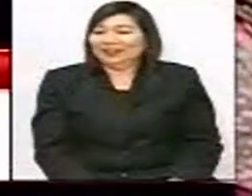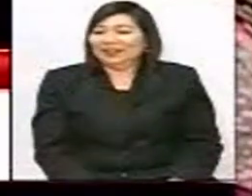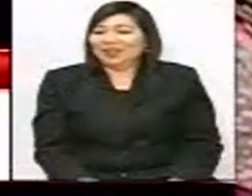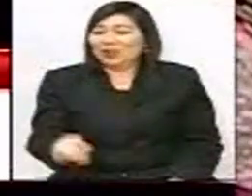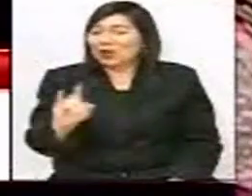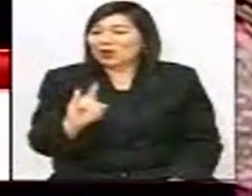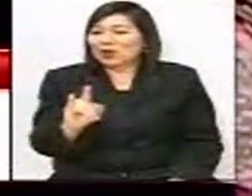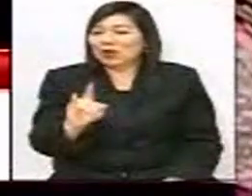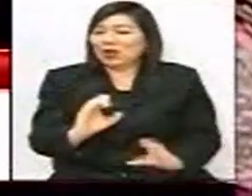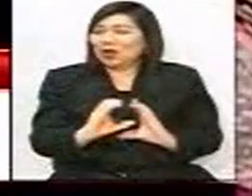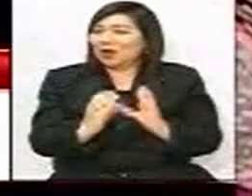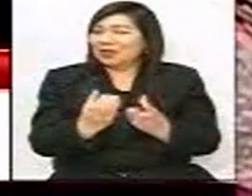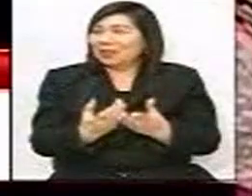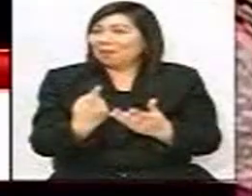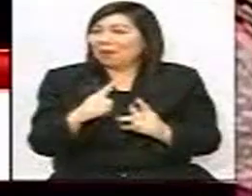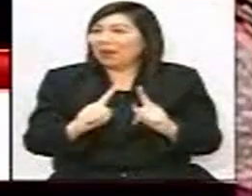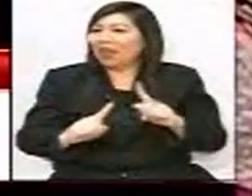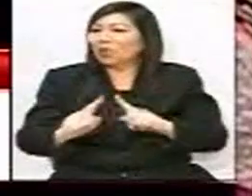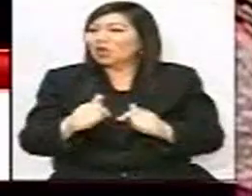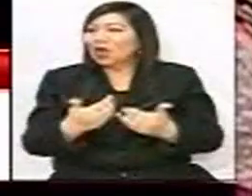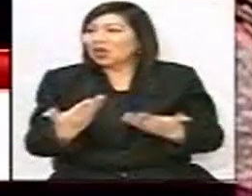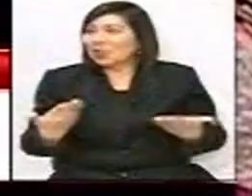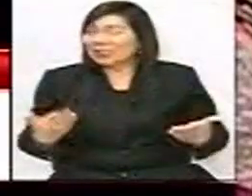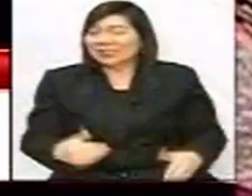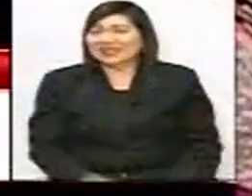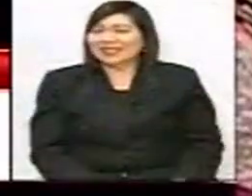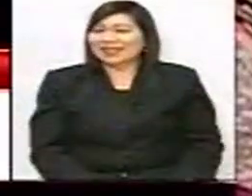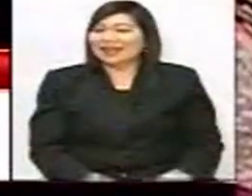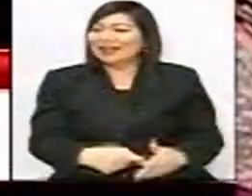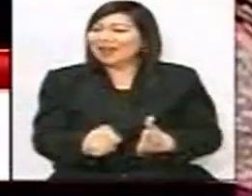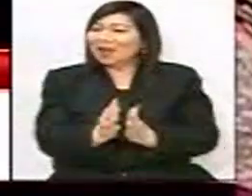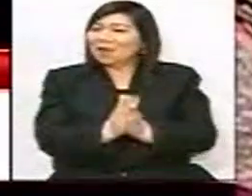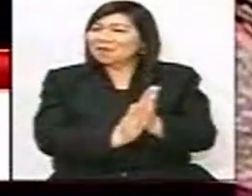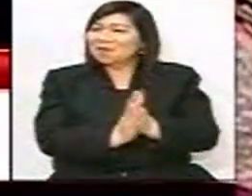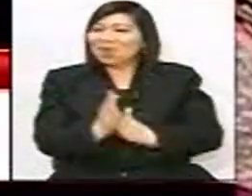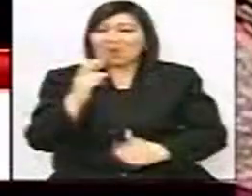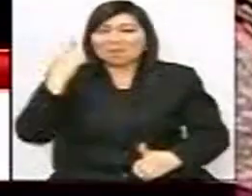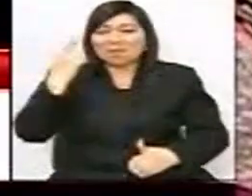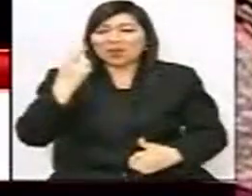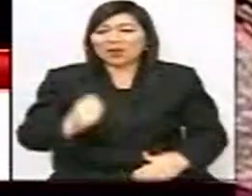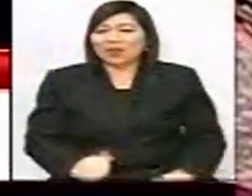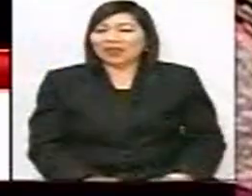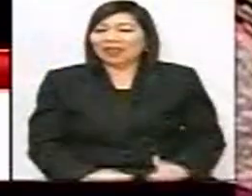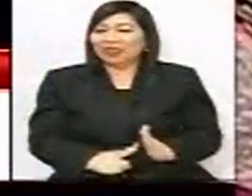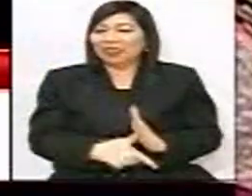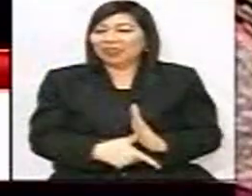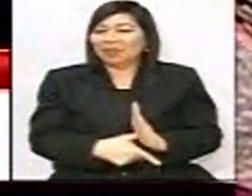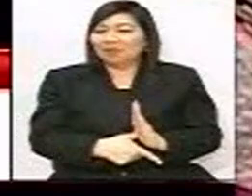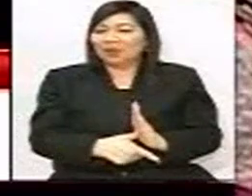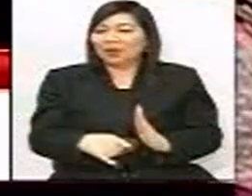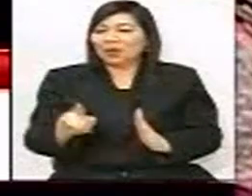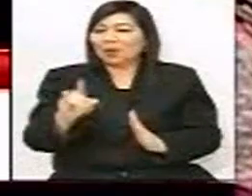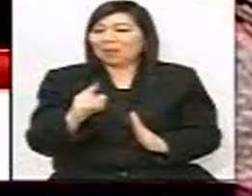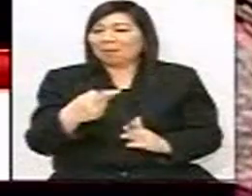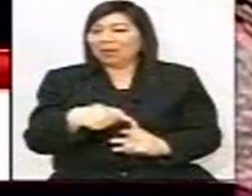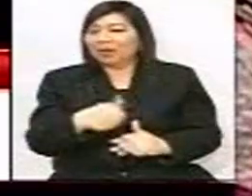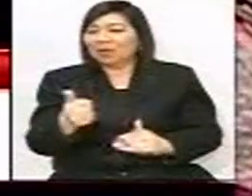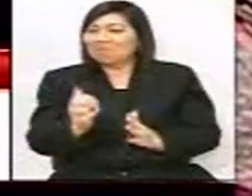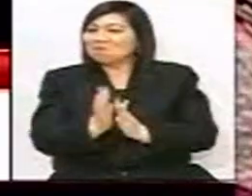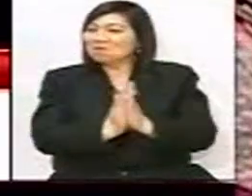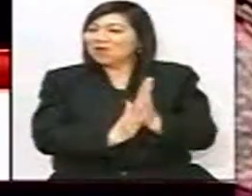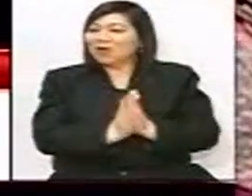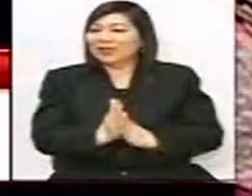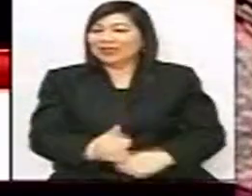no vamos a utilizar el Congreso para alguna cosa, dice, para sacar provecho político, y después lo están utilizando para sacar